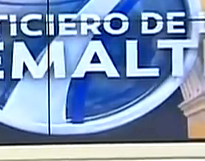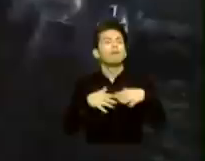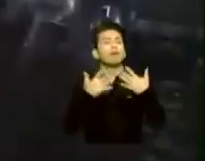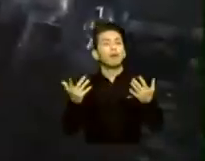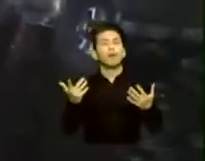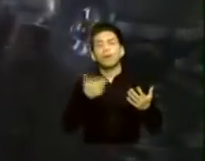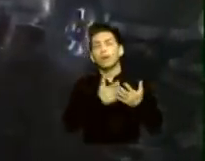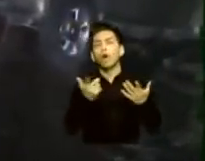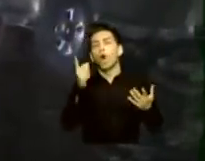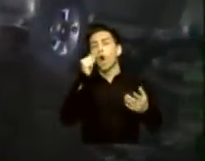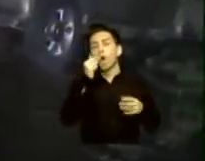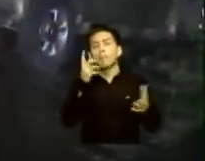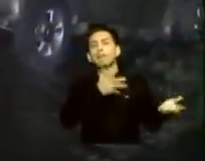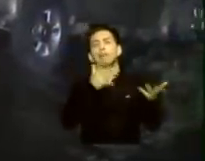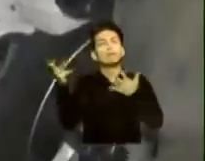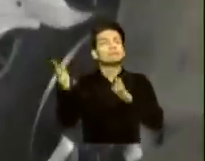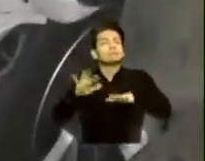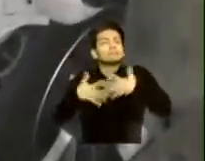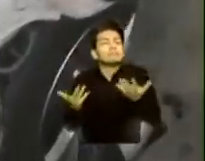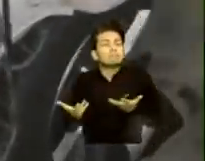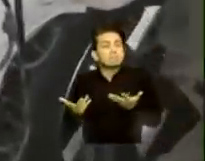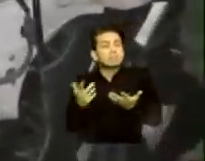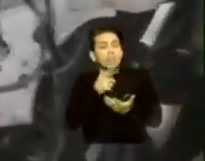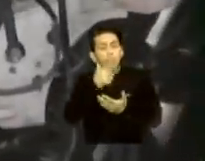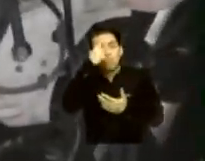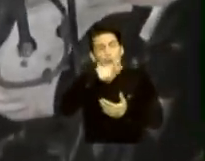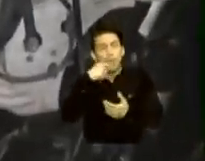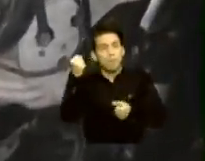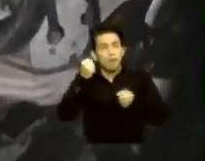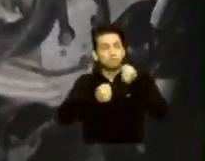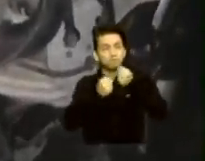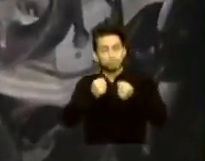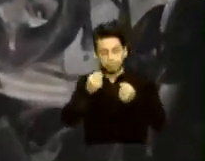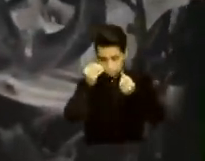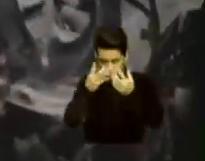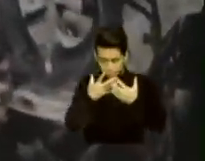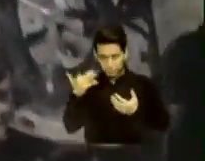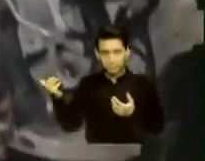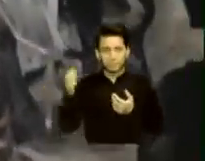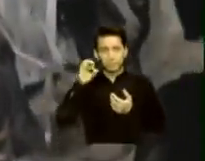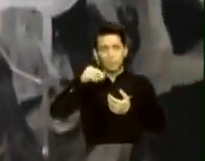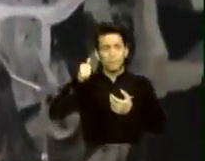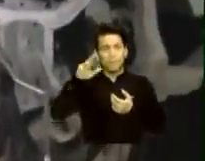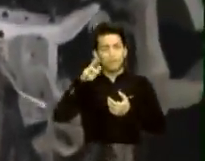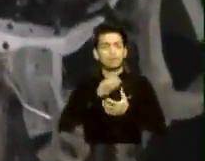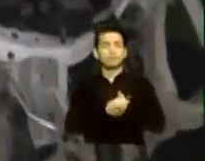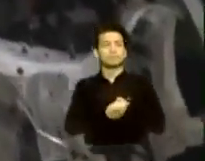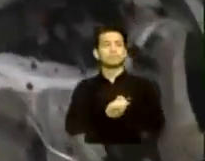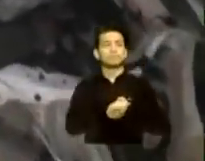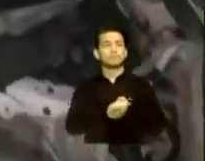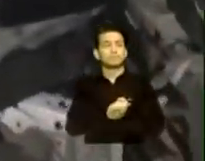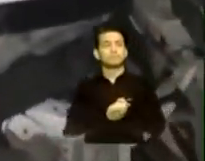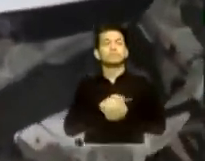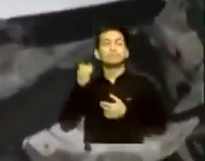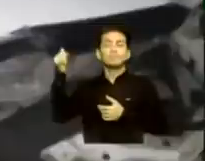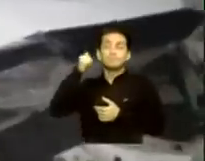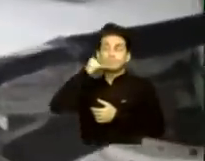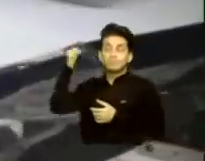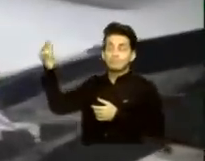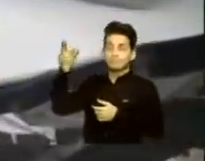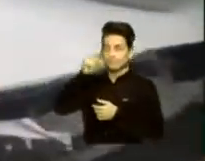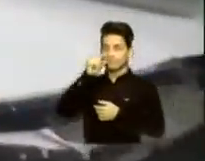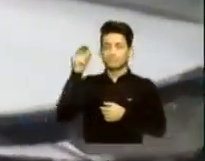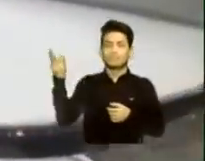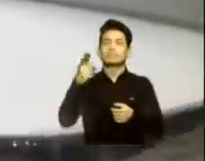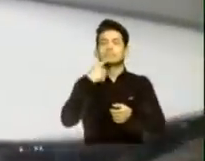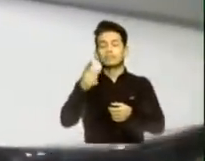del conductor que propició esta situación? Adelante, te escuchamos. Muchas gracias, Nancy. Buenas noches, amigos